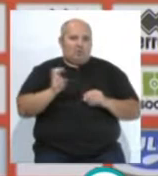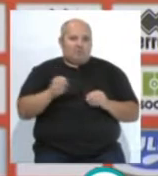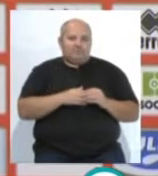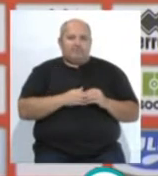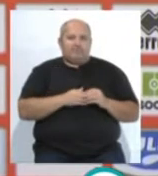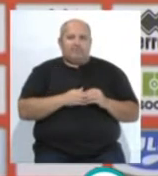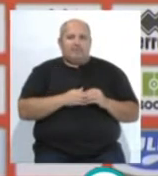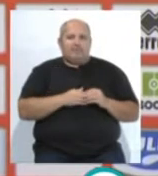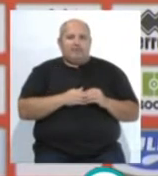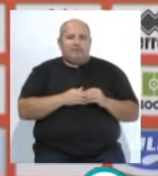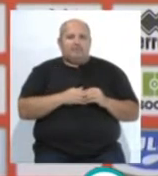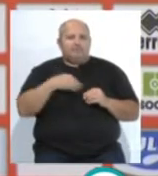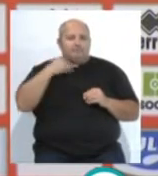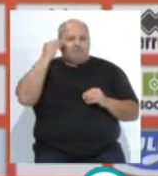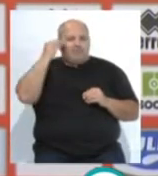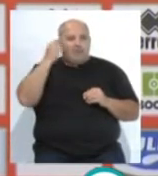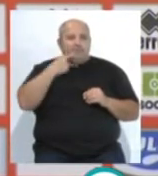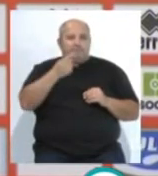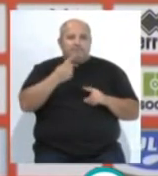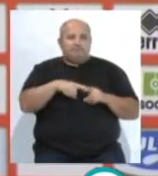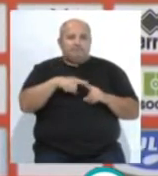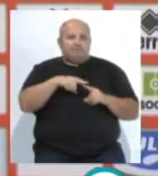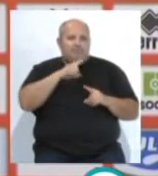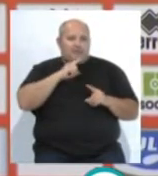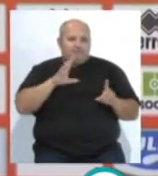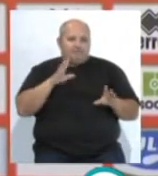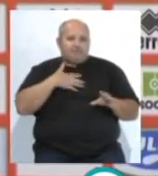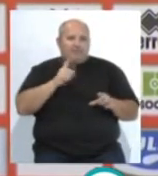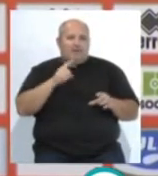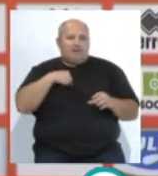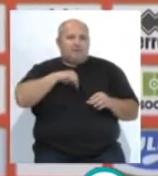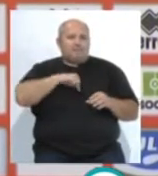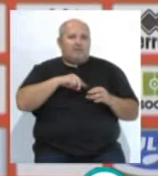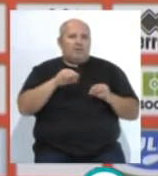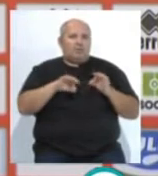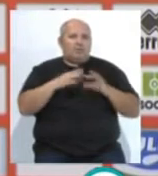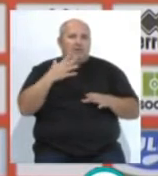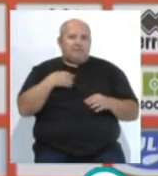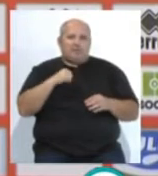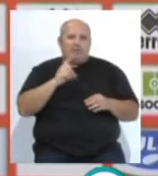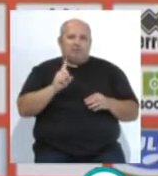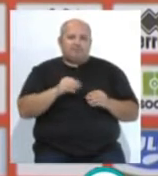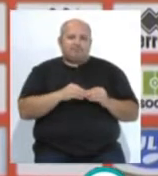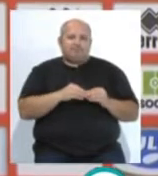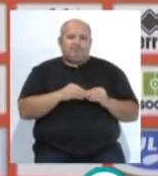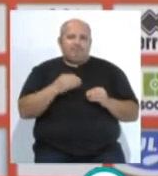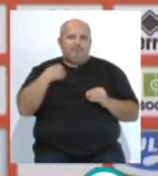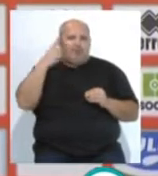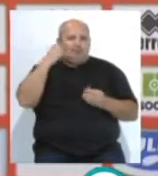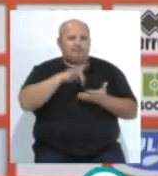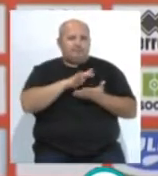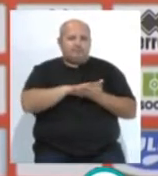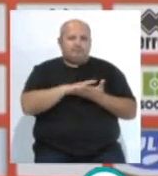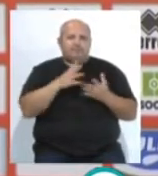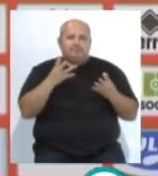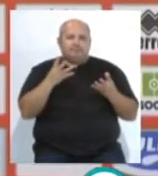¿no? No me da que pensar. Si he dicho eso, lo he dicho mal. Digo que nosotros no estamos teniendo suerte. Yo recuerdo Málaga,